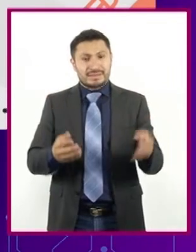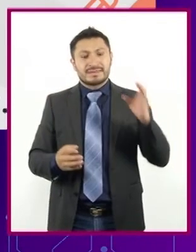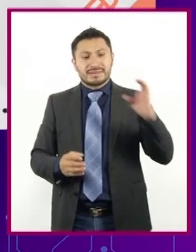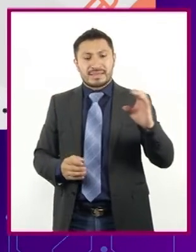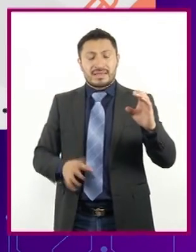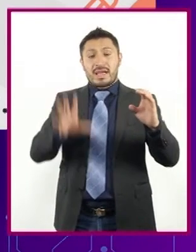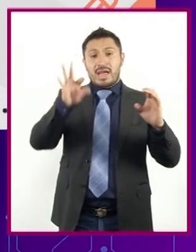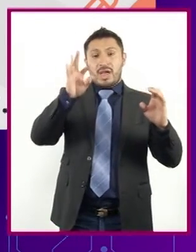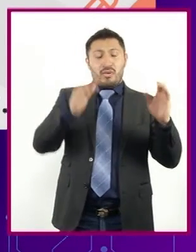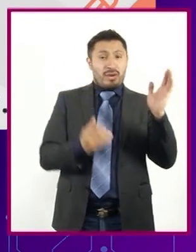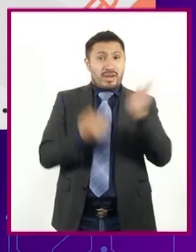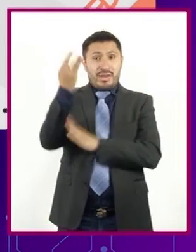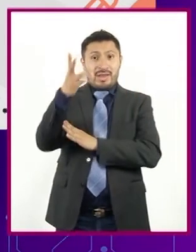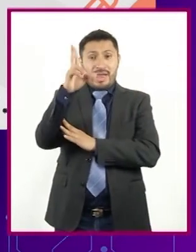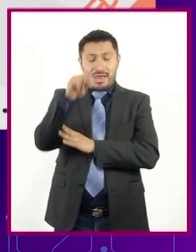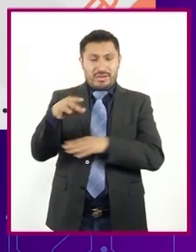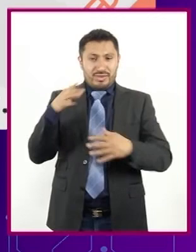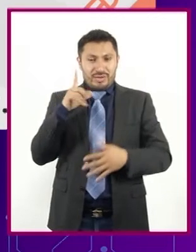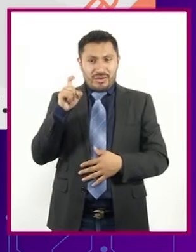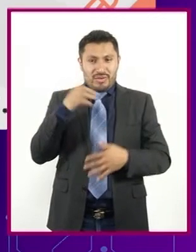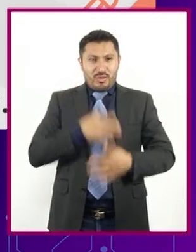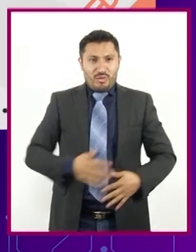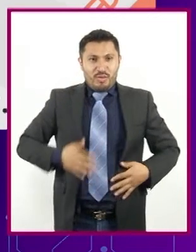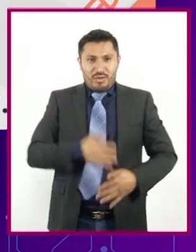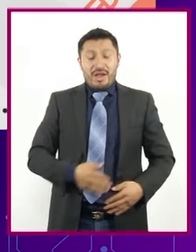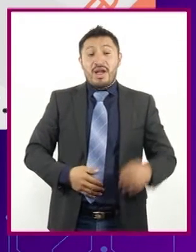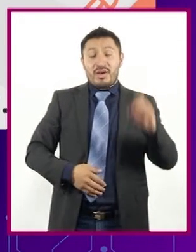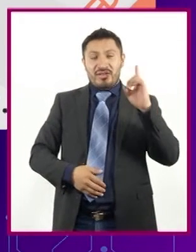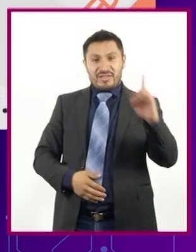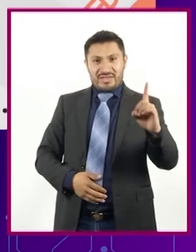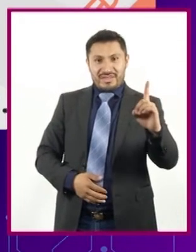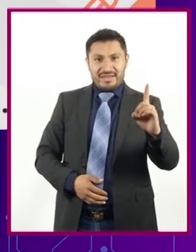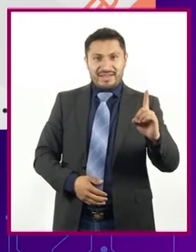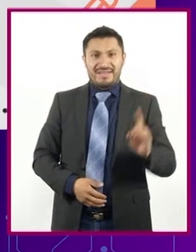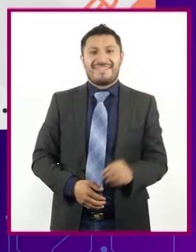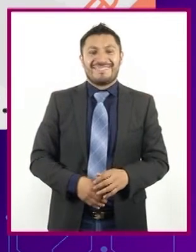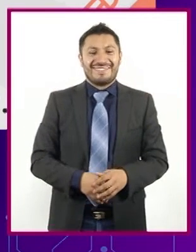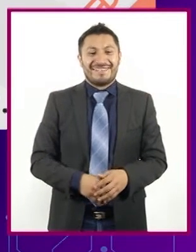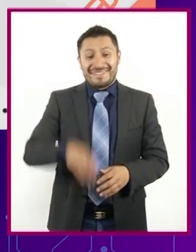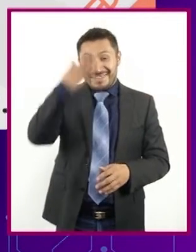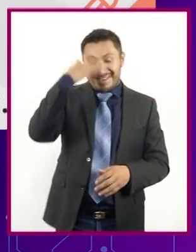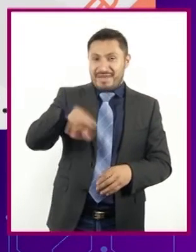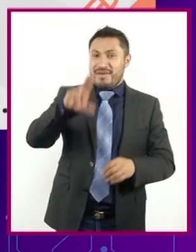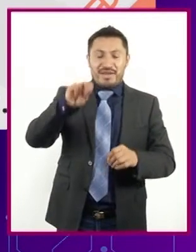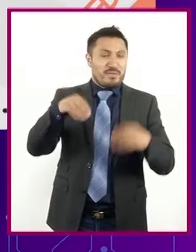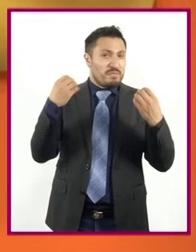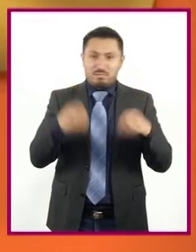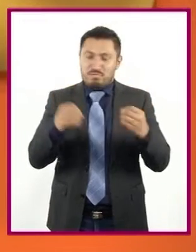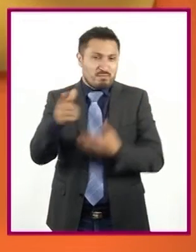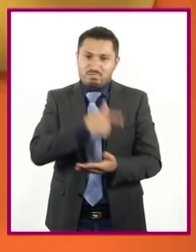para arriba, no te mojes la barriga. O inciso D: el saber no ocupa lugar.